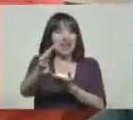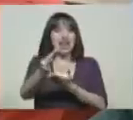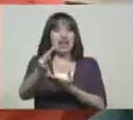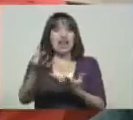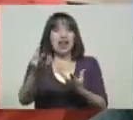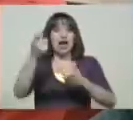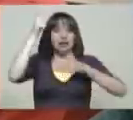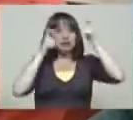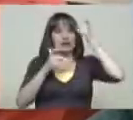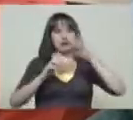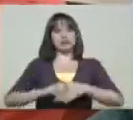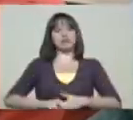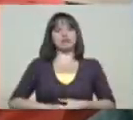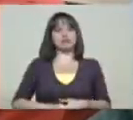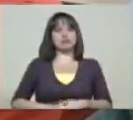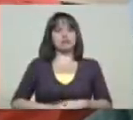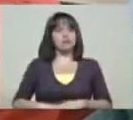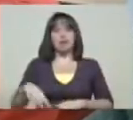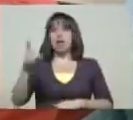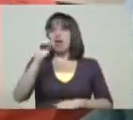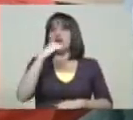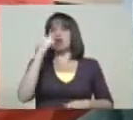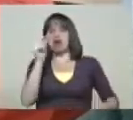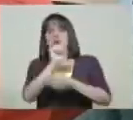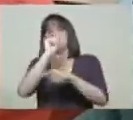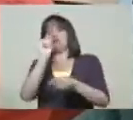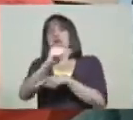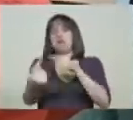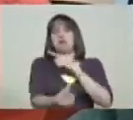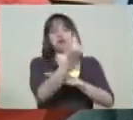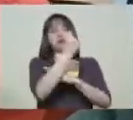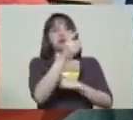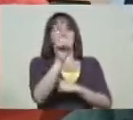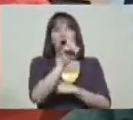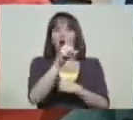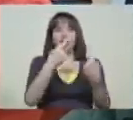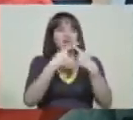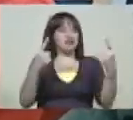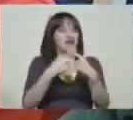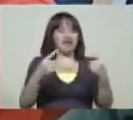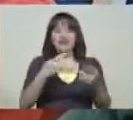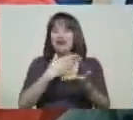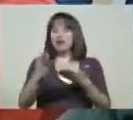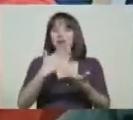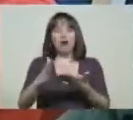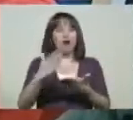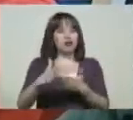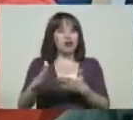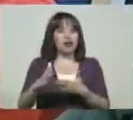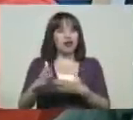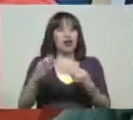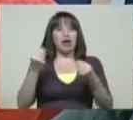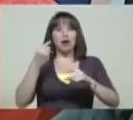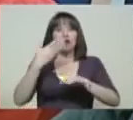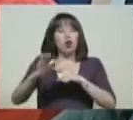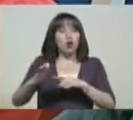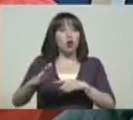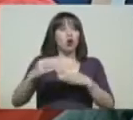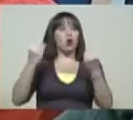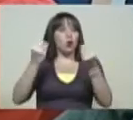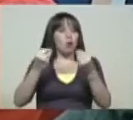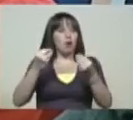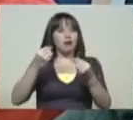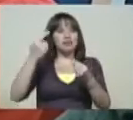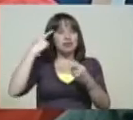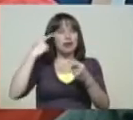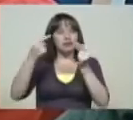líder. No se enfrenten a él, aunque tengan diferencias. Sepan procesar las diferencias con él, nos dijo.